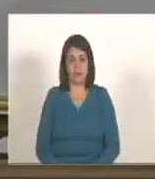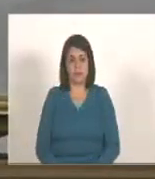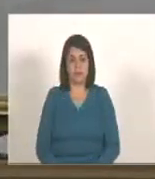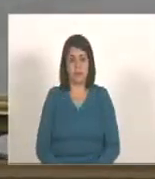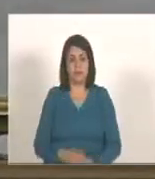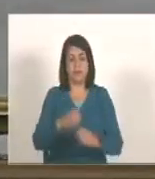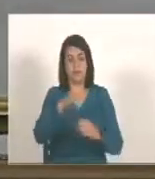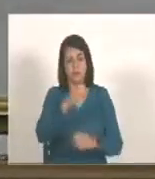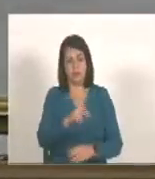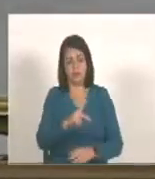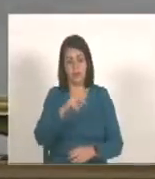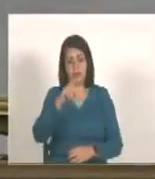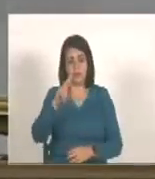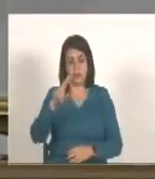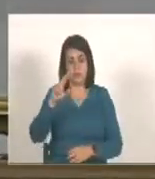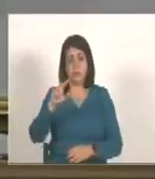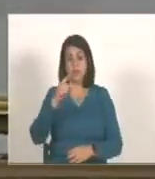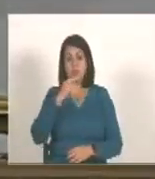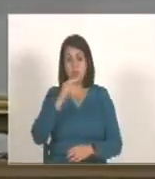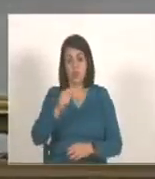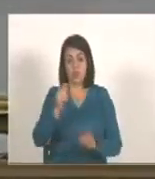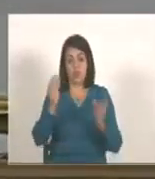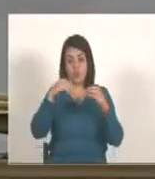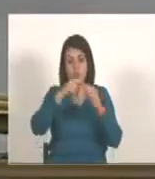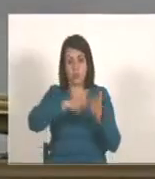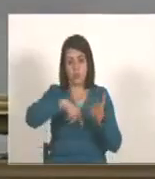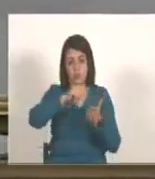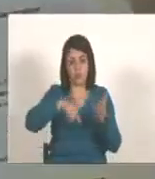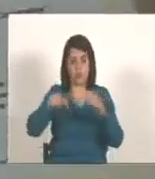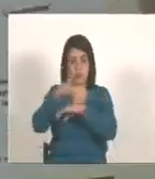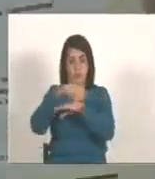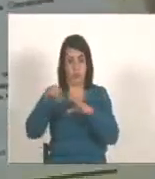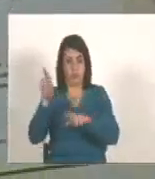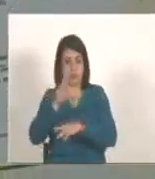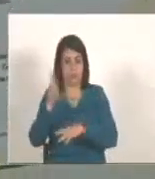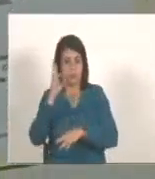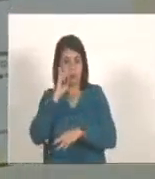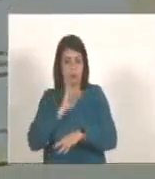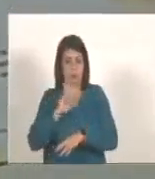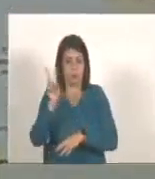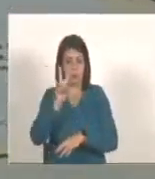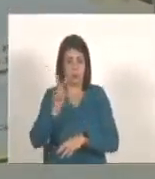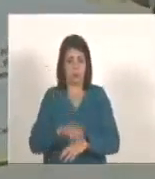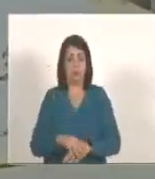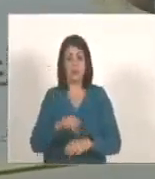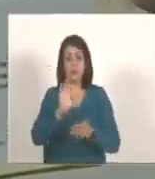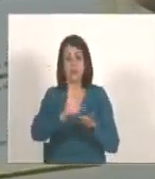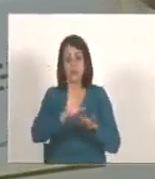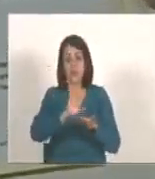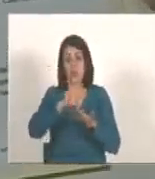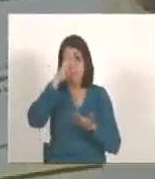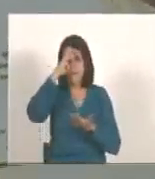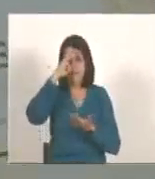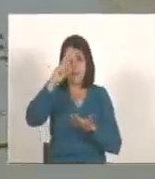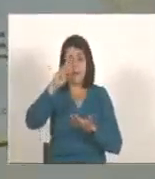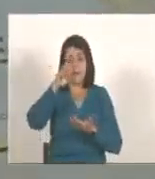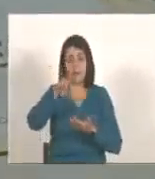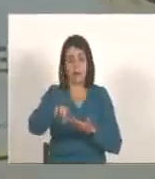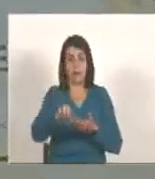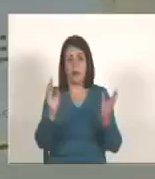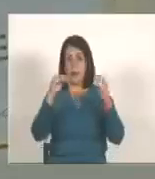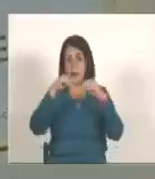PU firmó con el gobierno de la República Bolivariana de Venezuela en la Ciudad de México